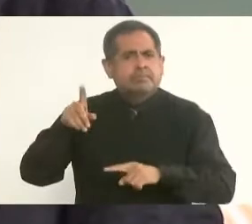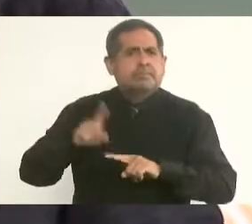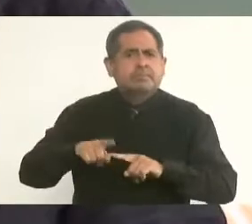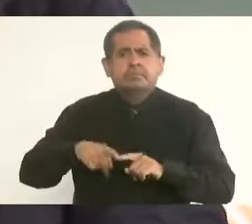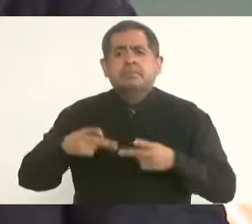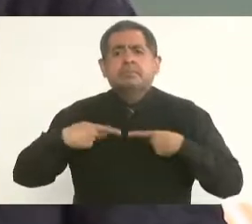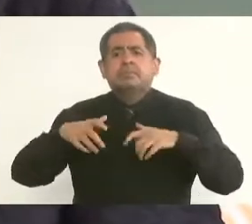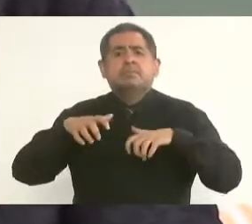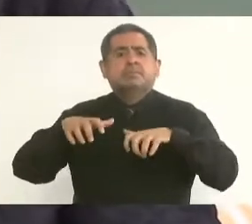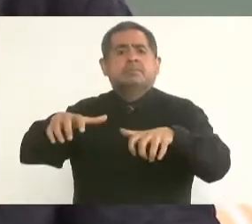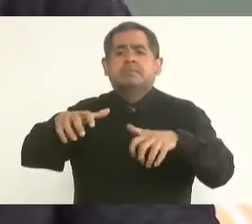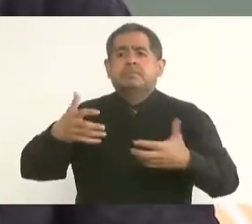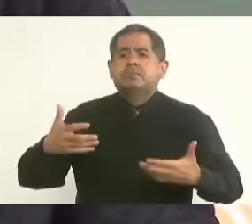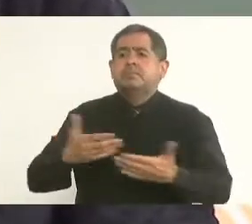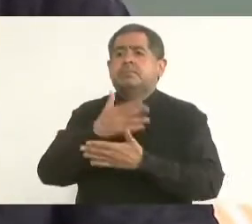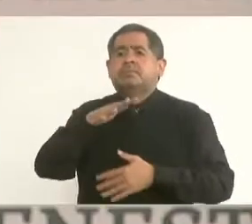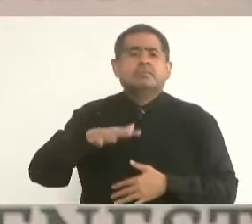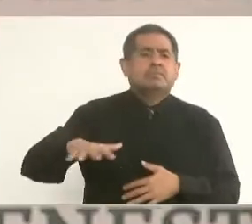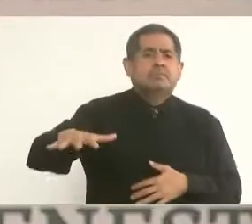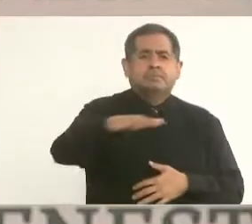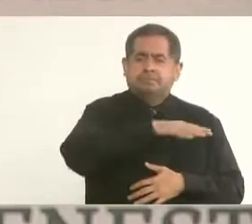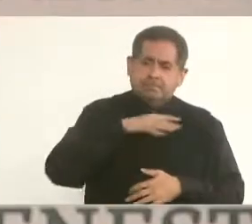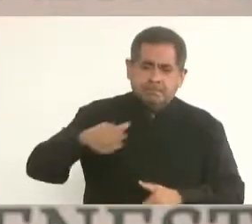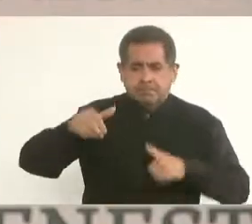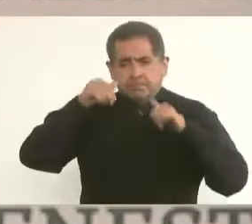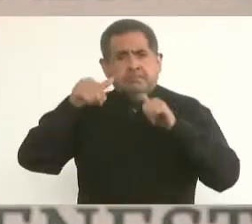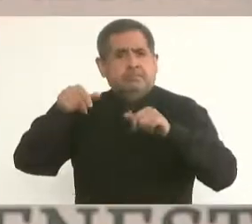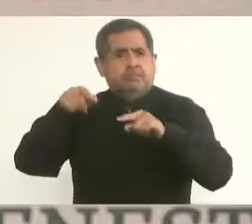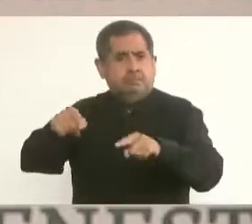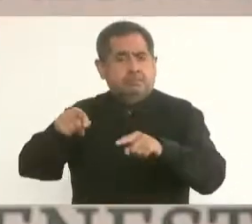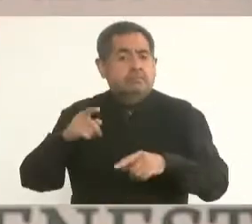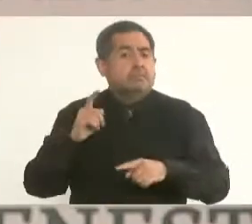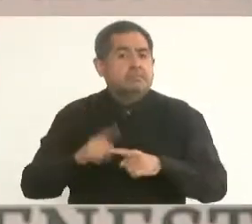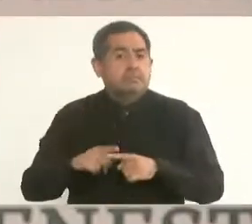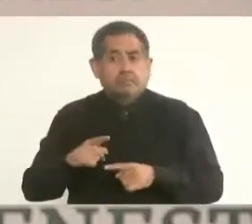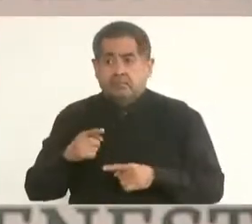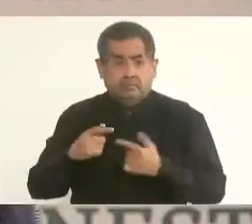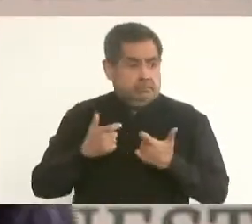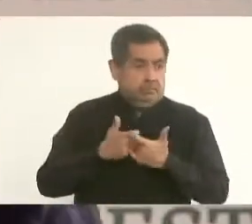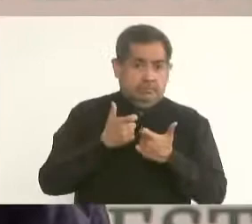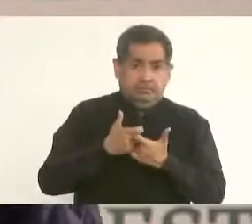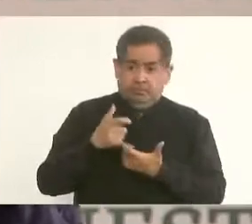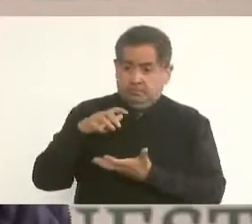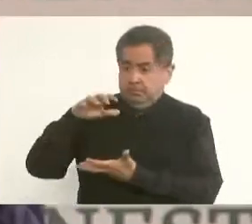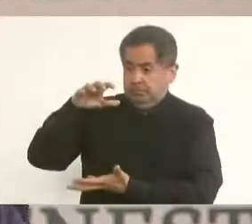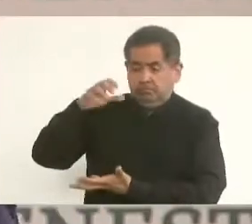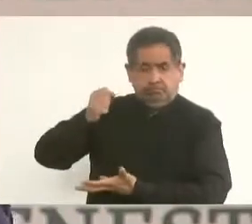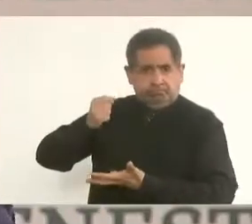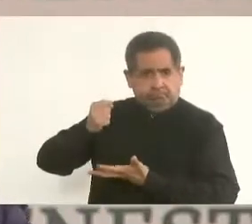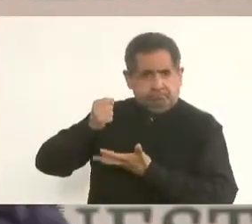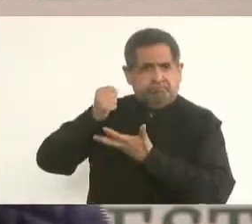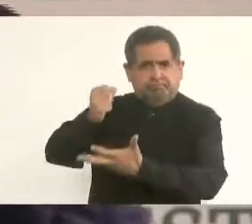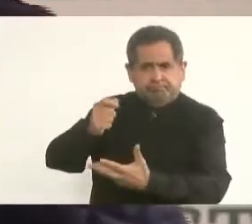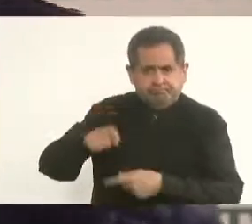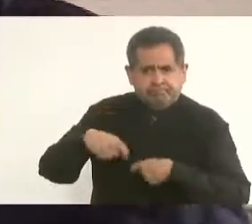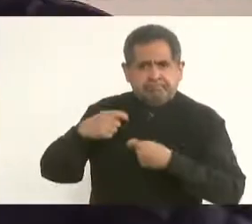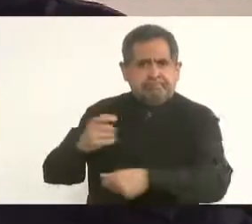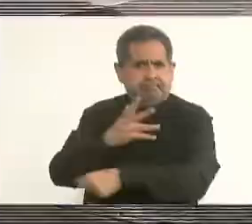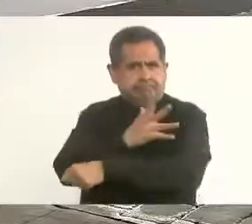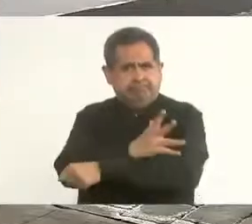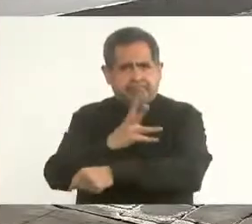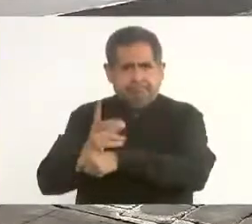el pueblo, que el presupuesto se maneje con honradez